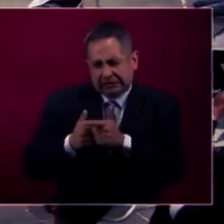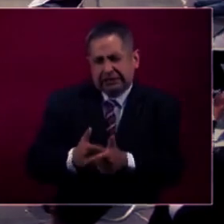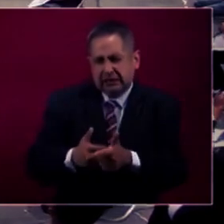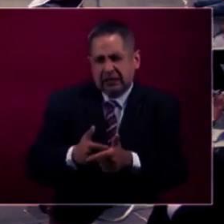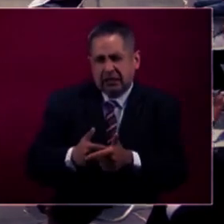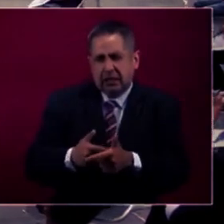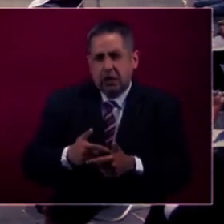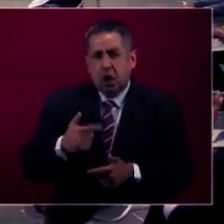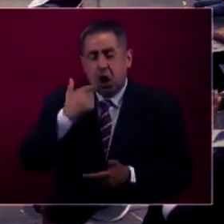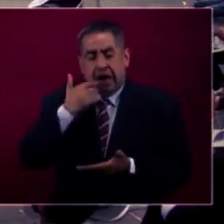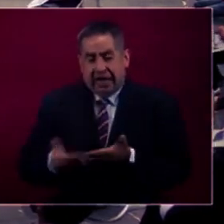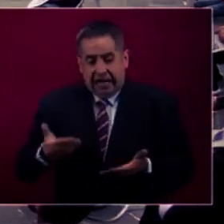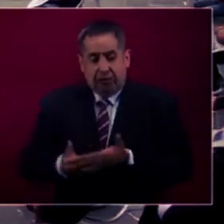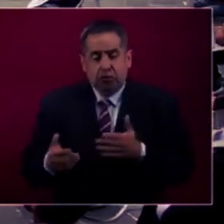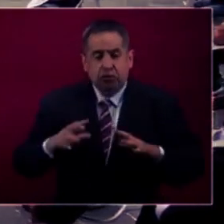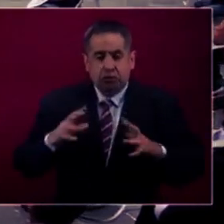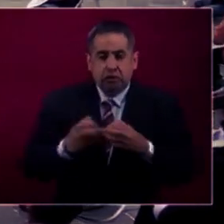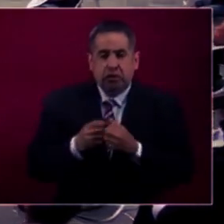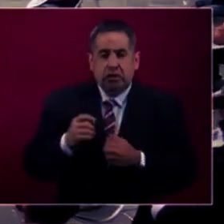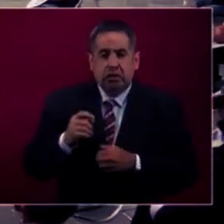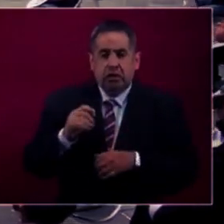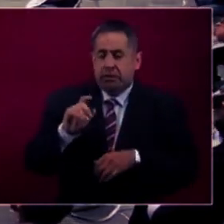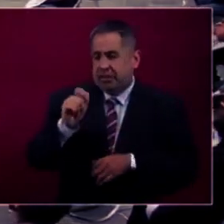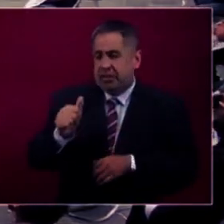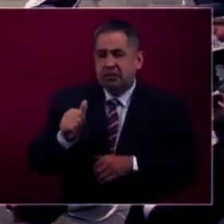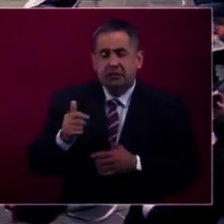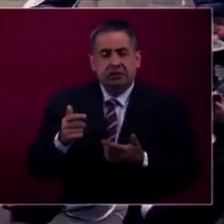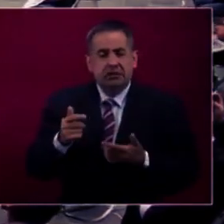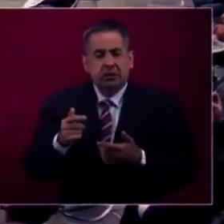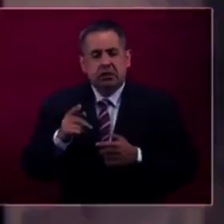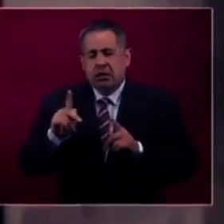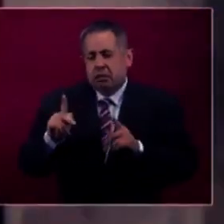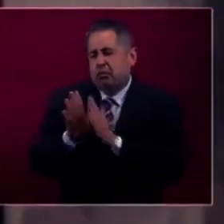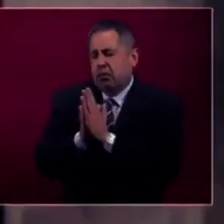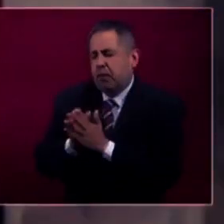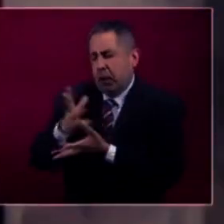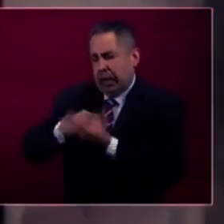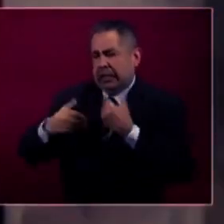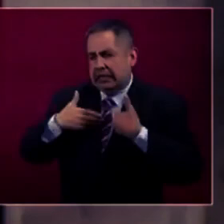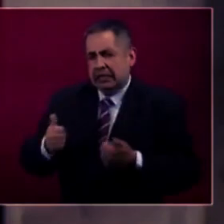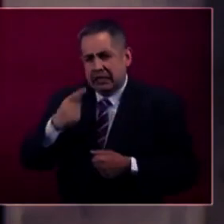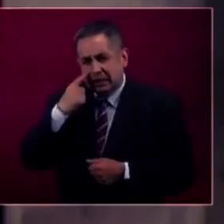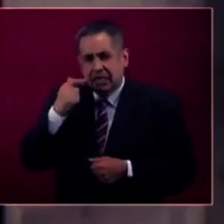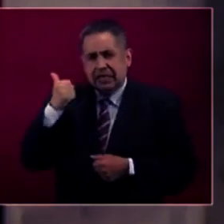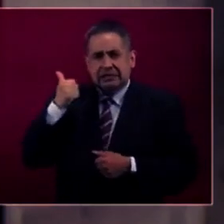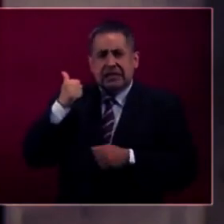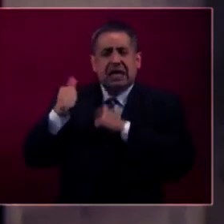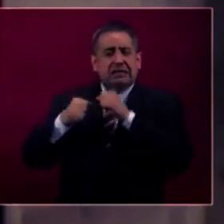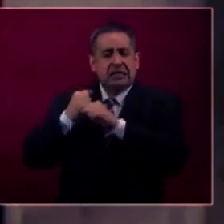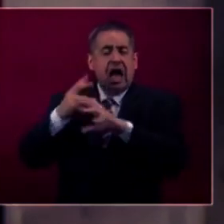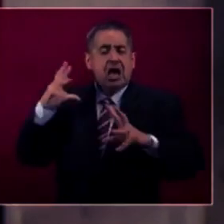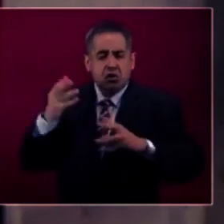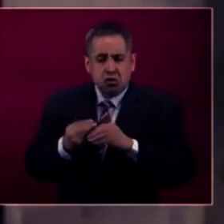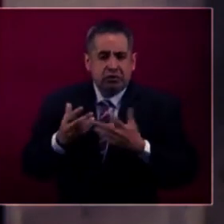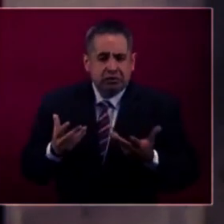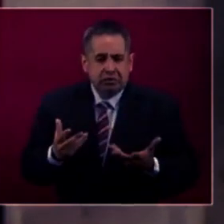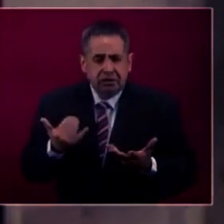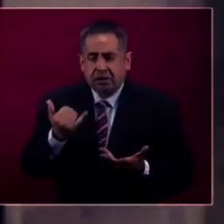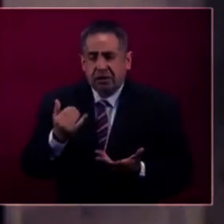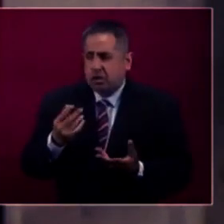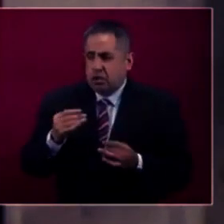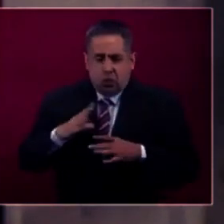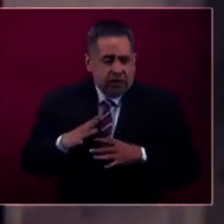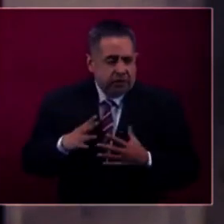queríamos llegar hoy 26, pues con algo más, ¿no? Entiéndanos, ya 6 años y pues